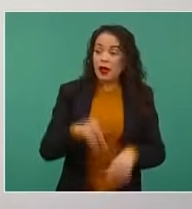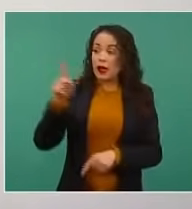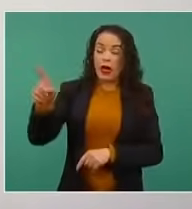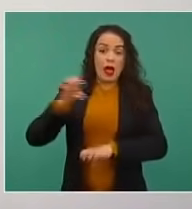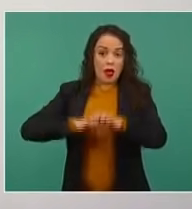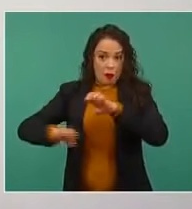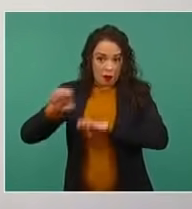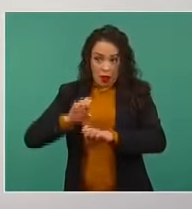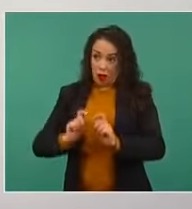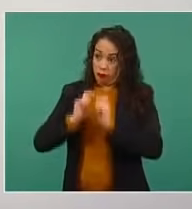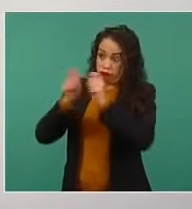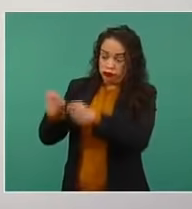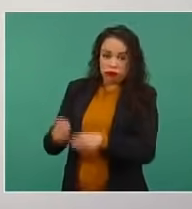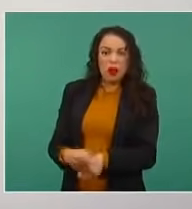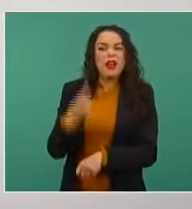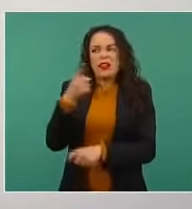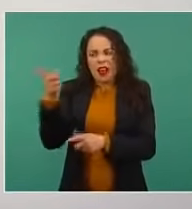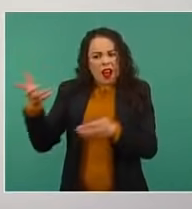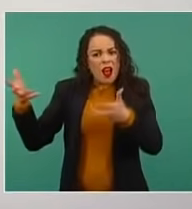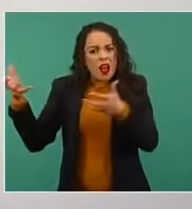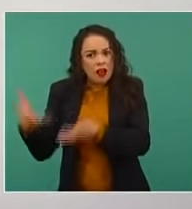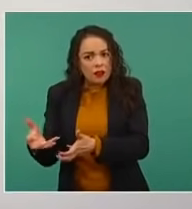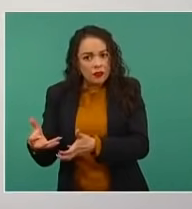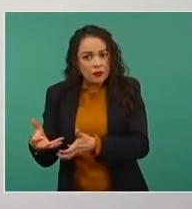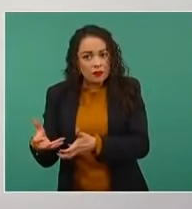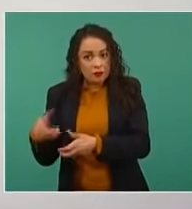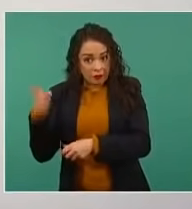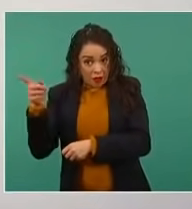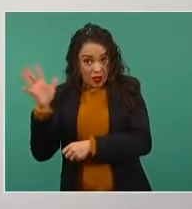empresas? No invirtieron,